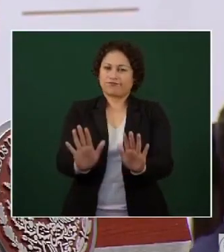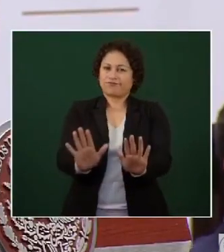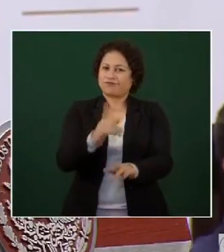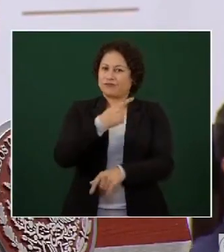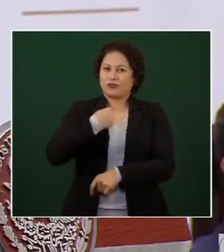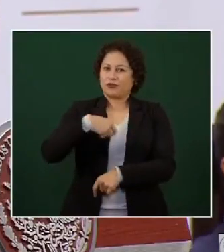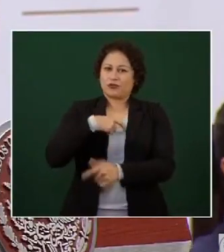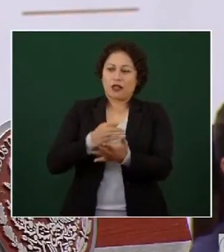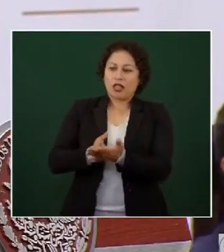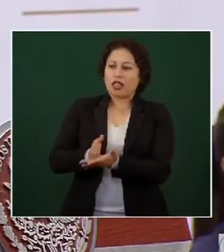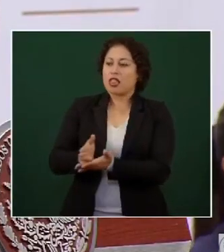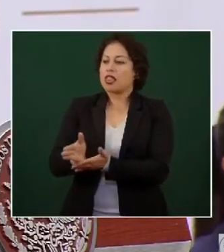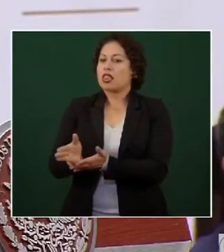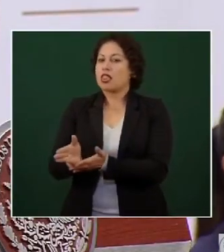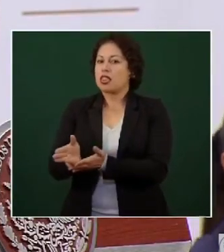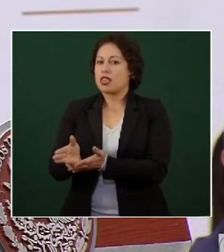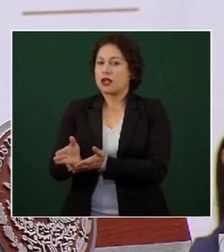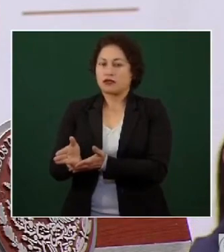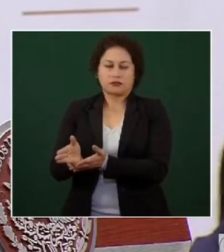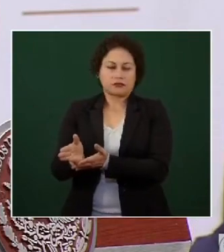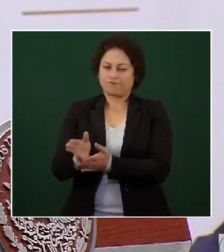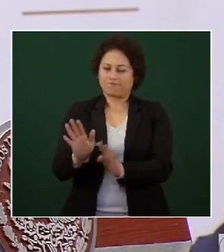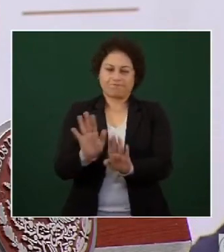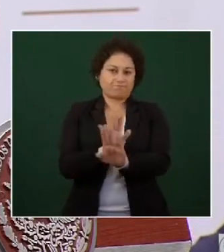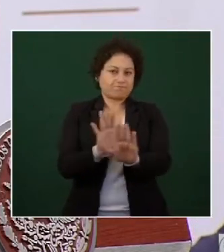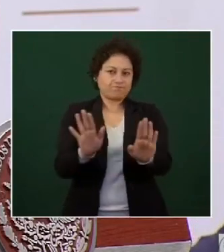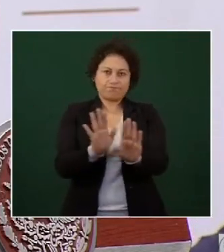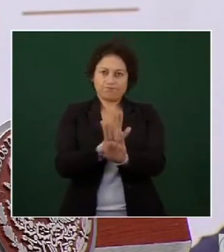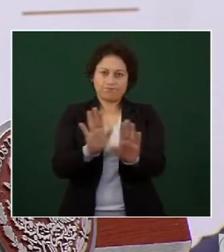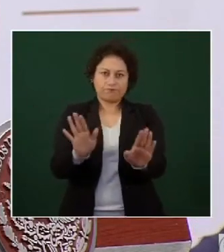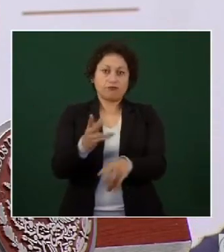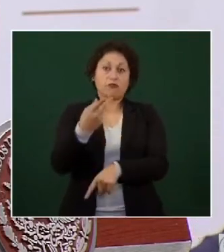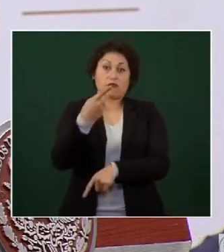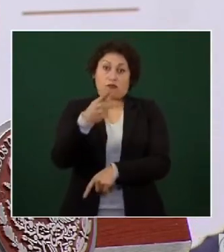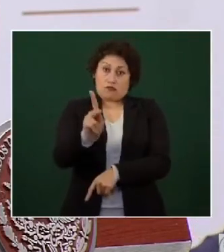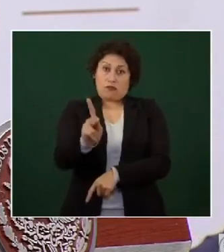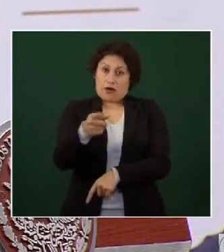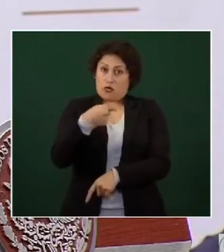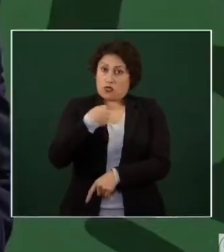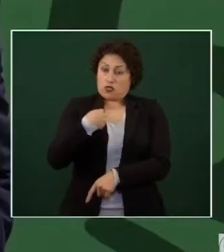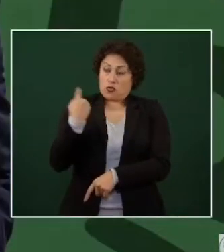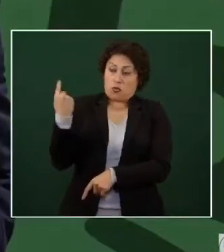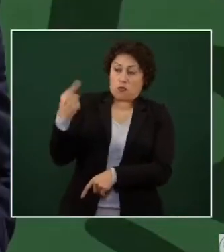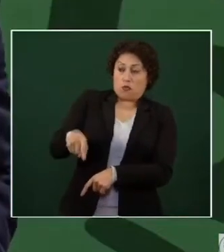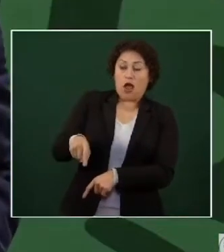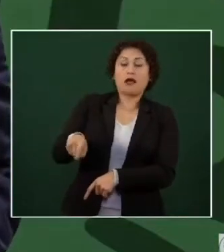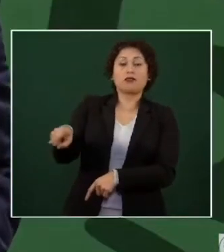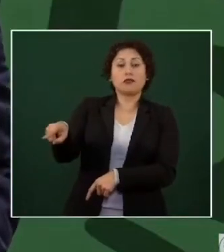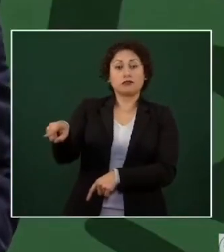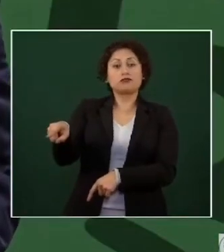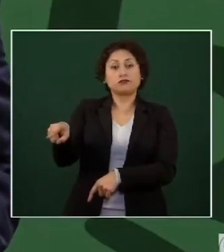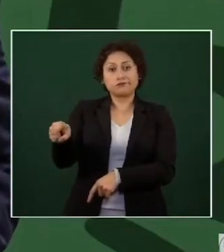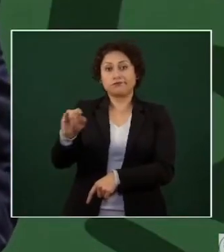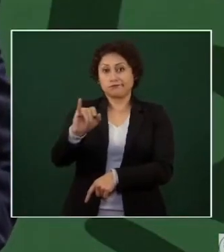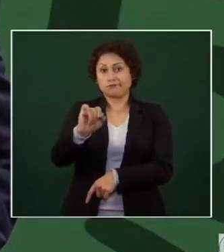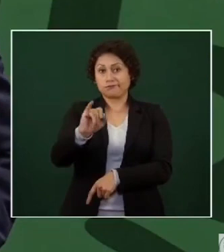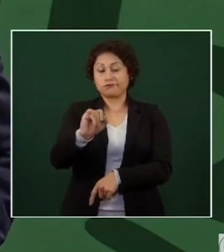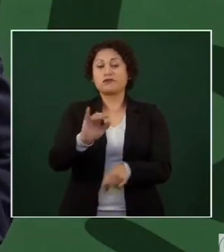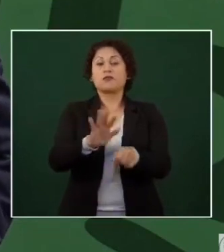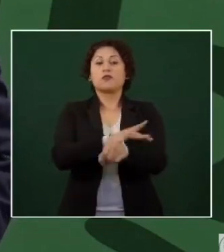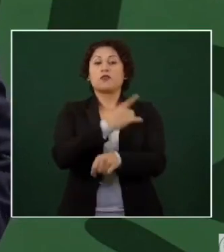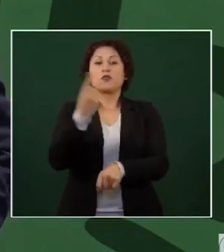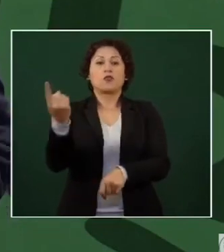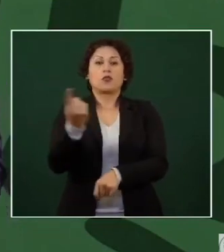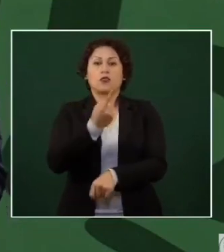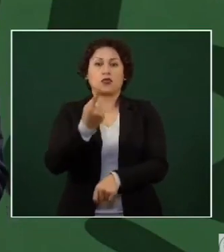nos metemos a más cosas, ¿no? Pero sí la instrucción, porque esto